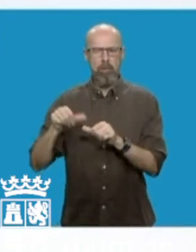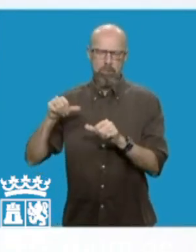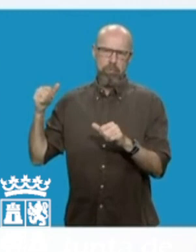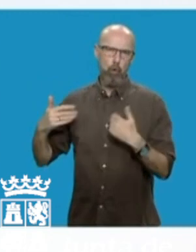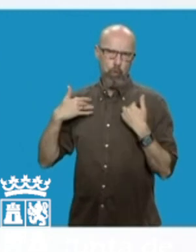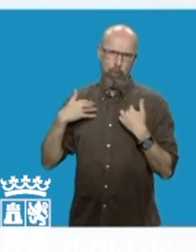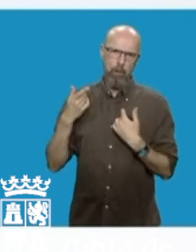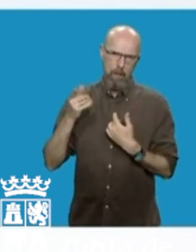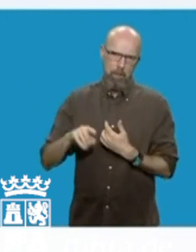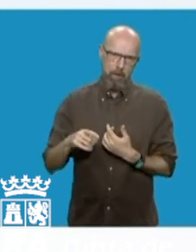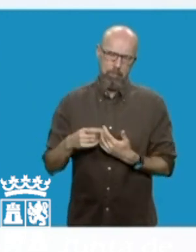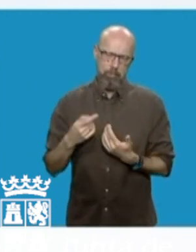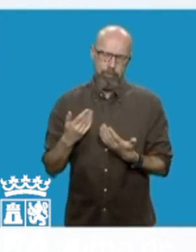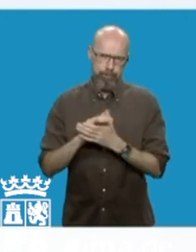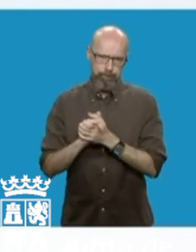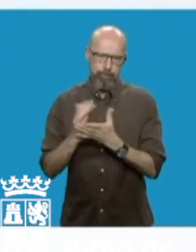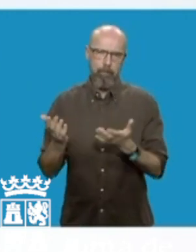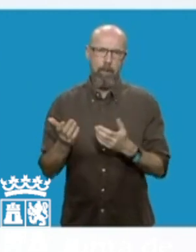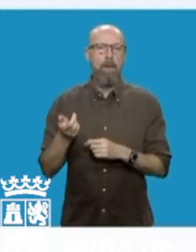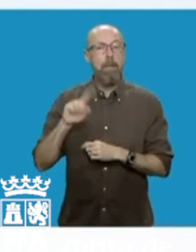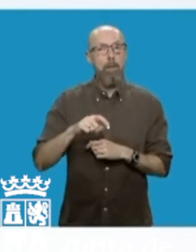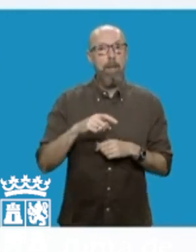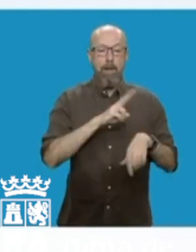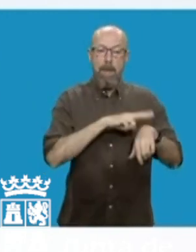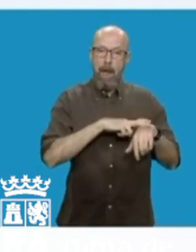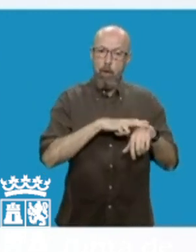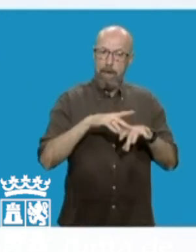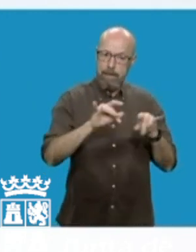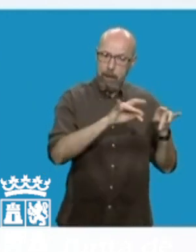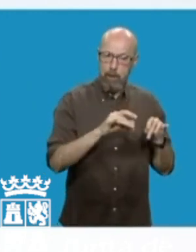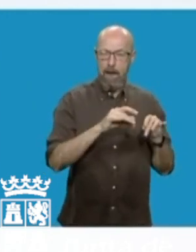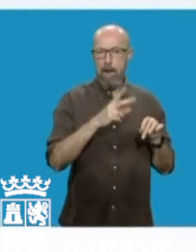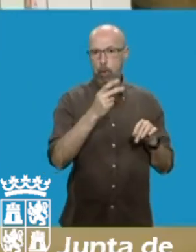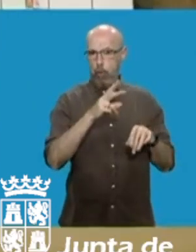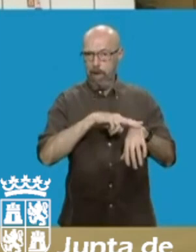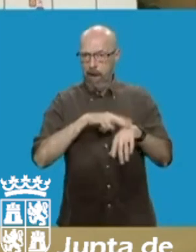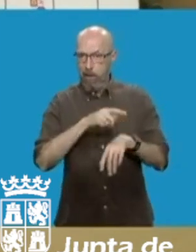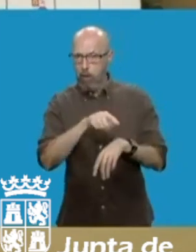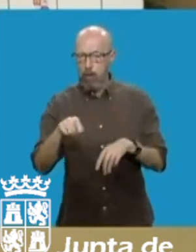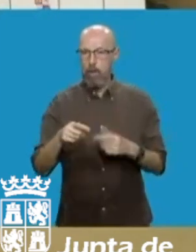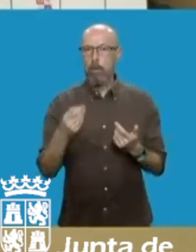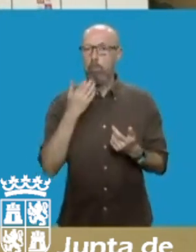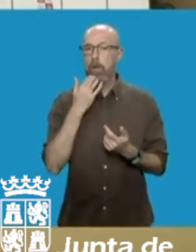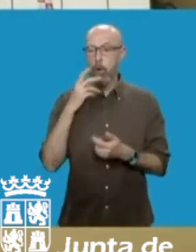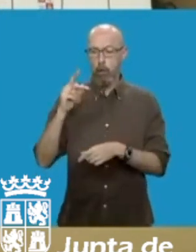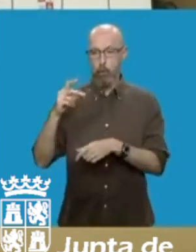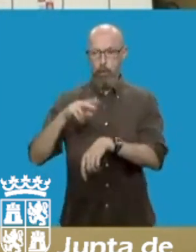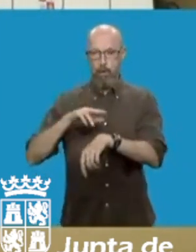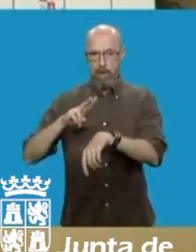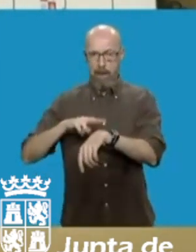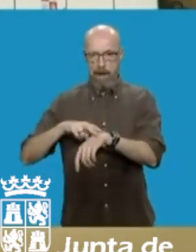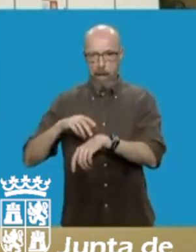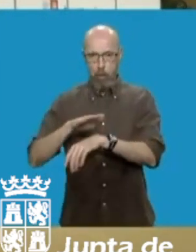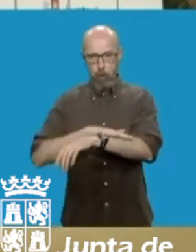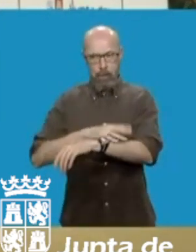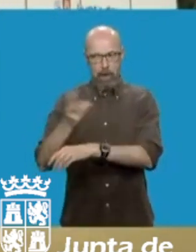pandemia, y también a las delegaciones territoriales, a las subdelegaciones, en este caso contamos aquí con el subdelegado del Gobierno, y por supuesto